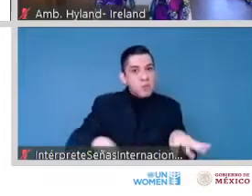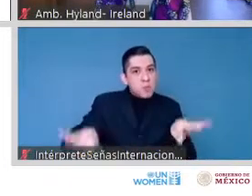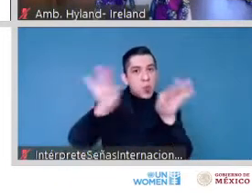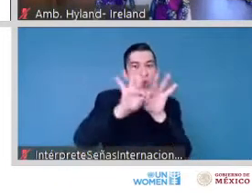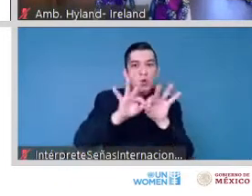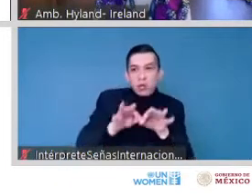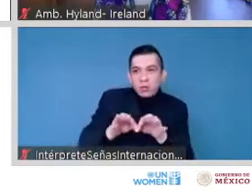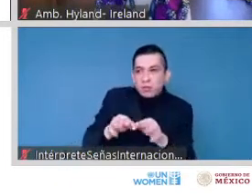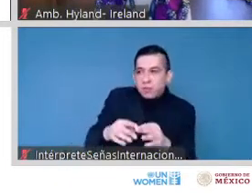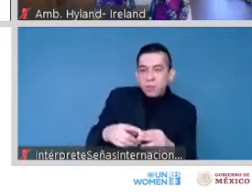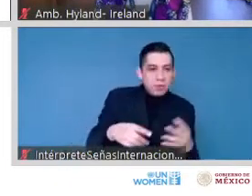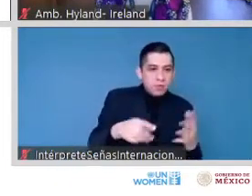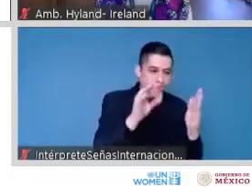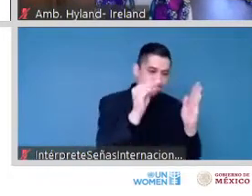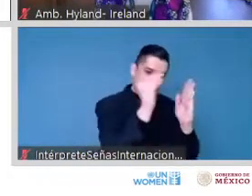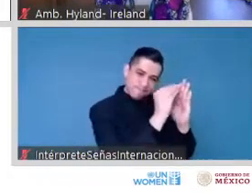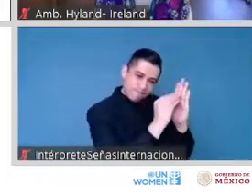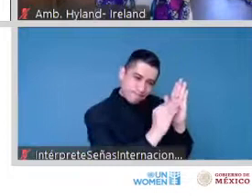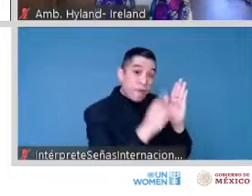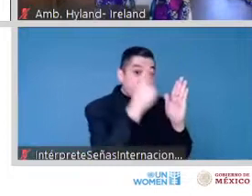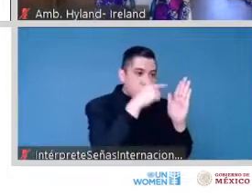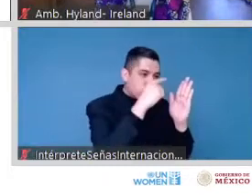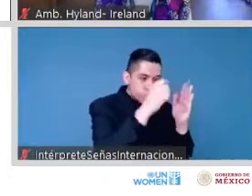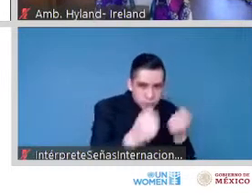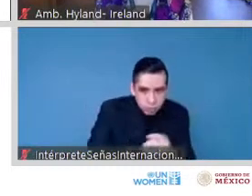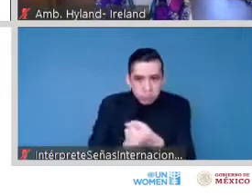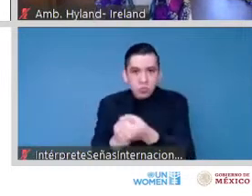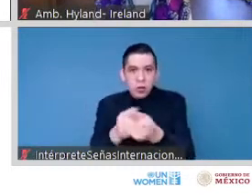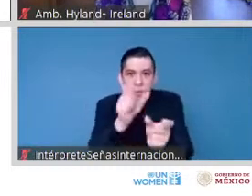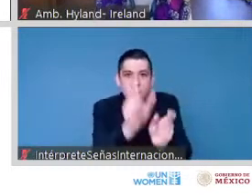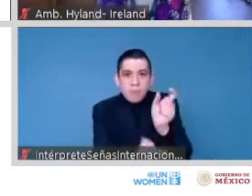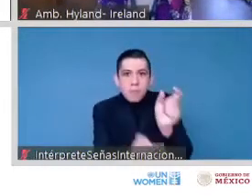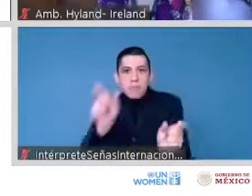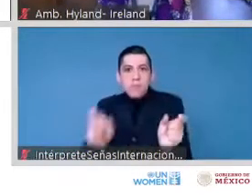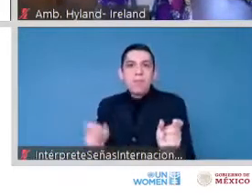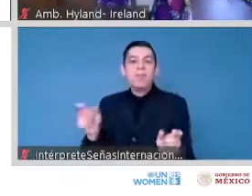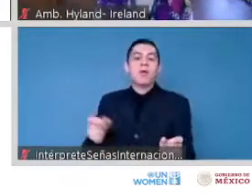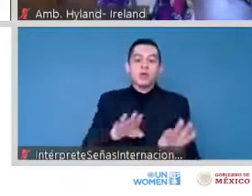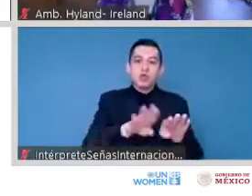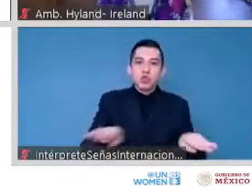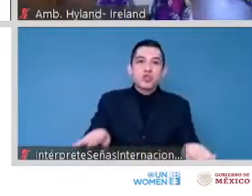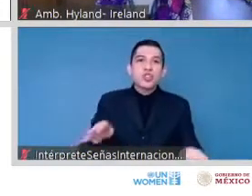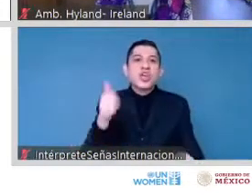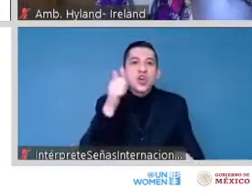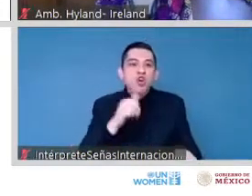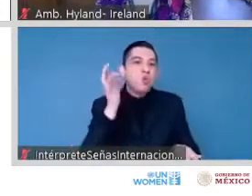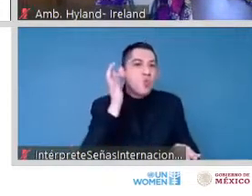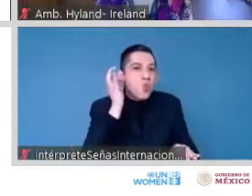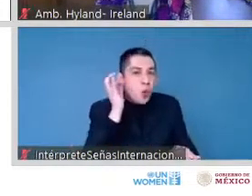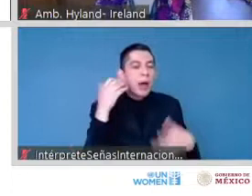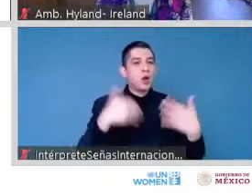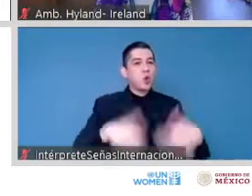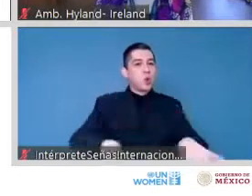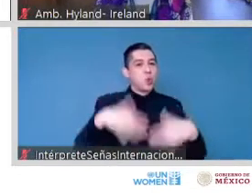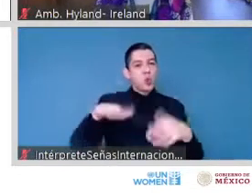acción humanitaria con todos los niños y niñas que están en este momento pues, en toda esta cadena de narcotráfico y que lo único que pues, está